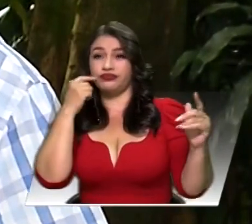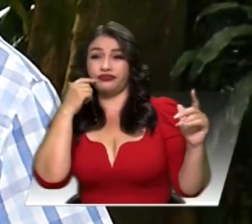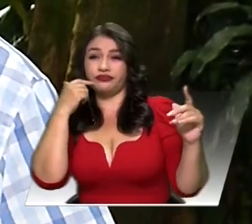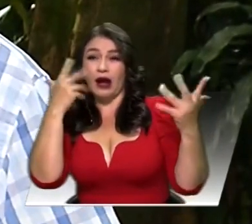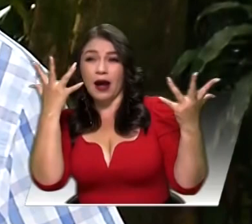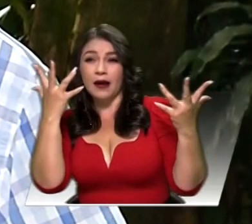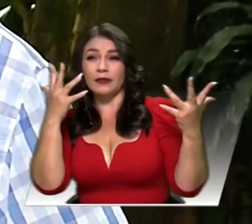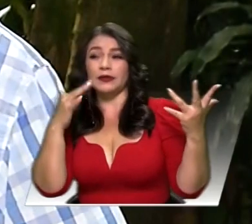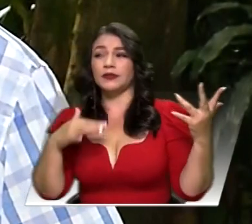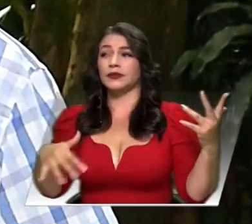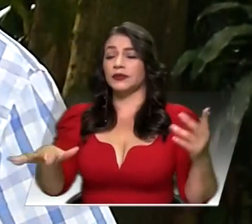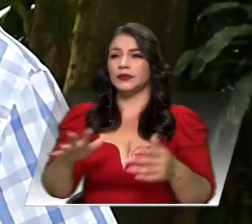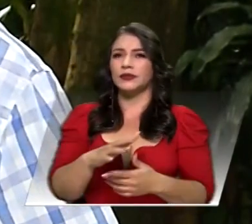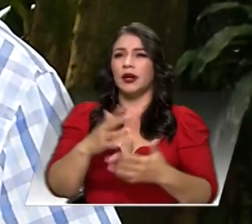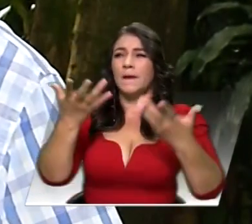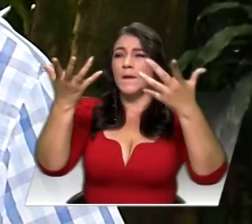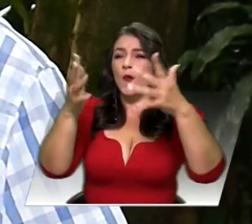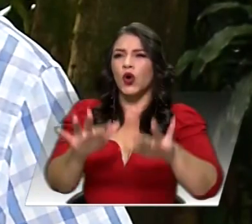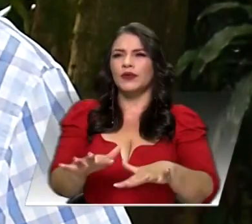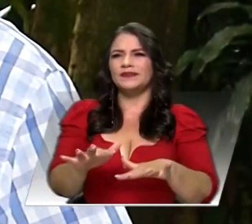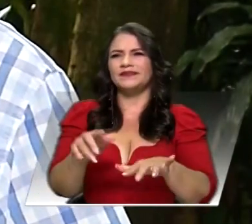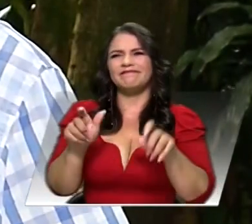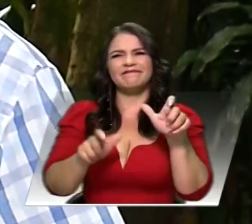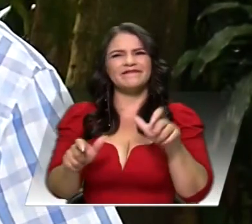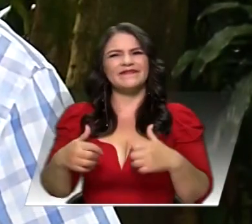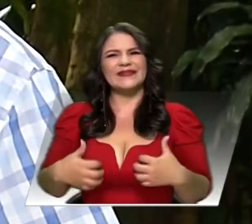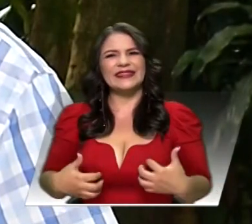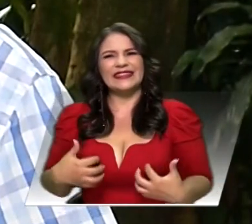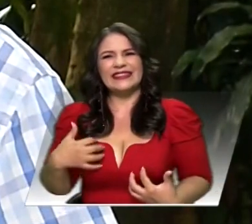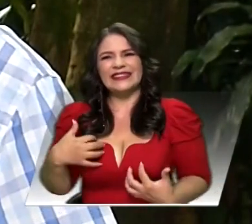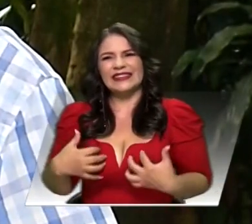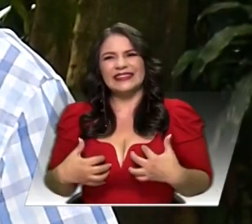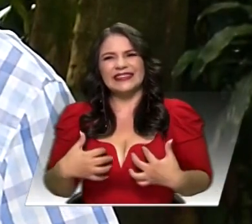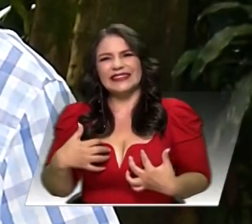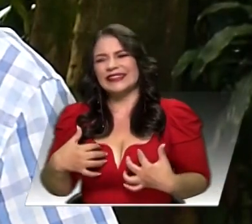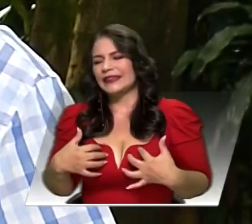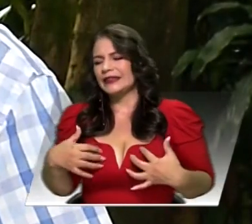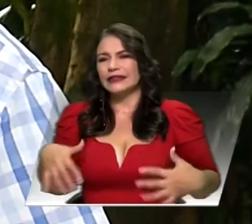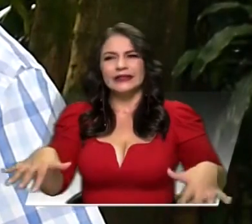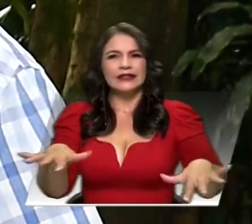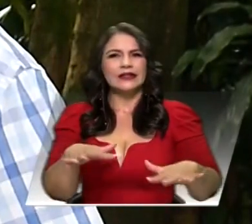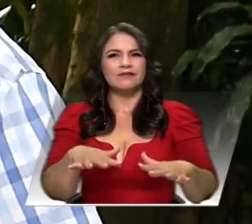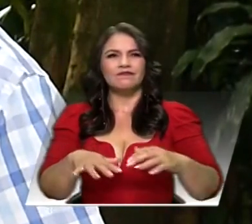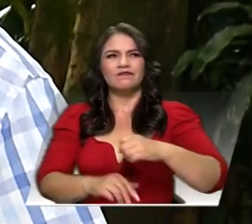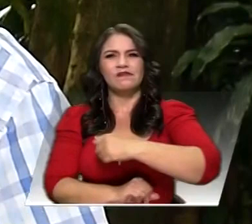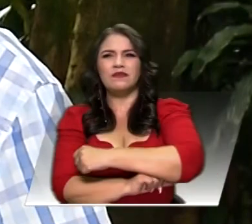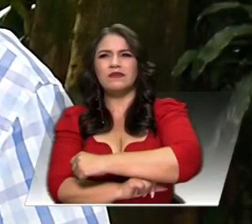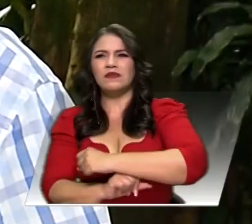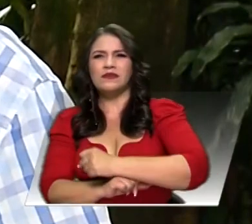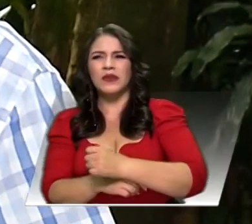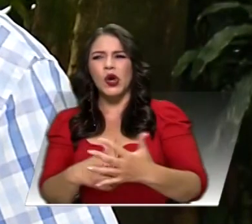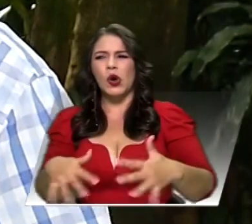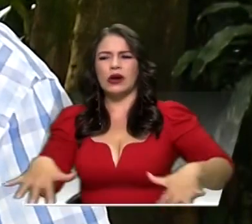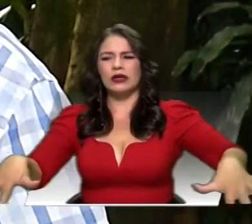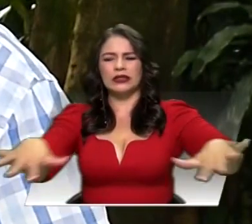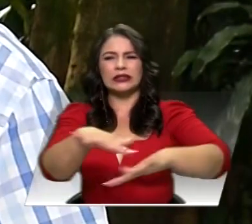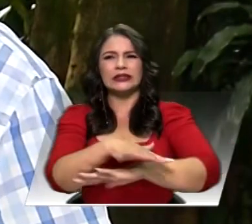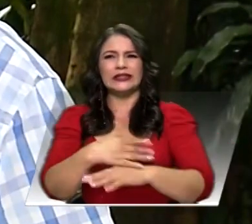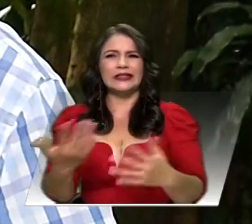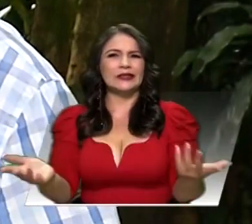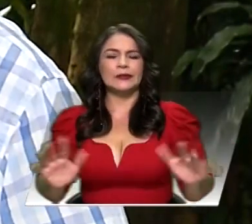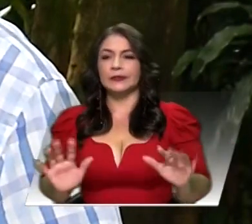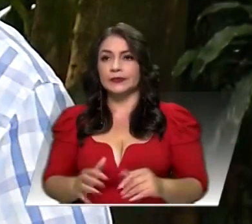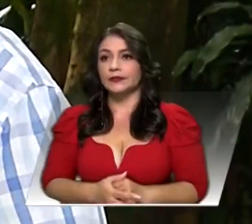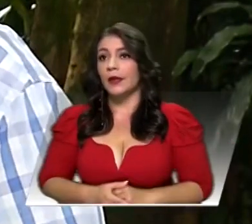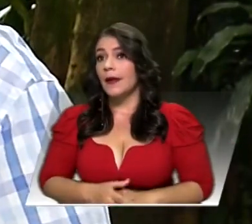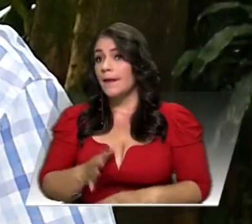de ser implosionado, la gente empieza a tener temores por la estabilidad del lugar o por las condiciones del sitio y porque en todo caso